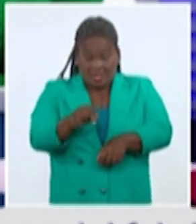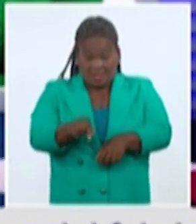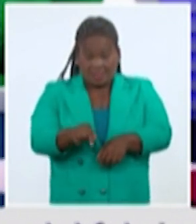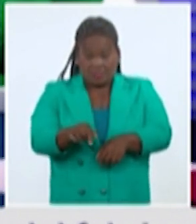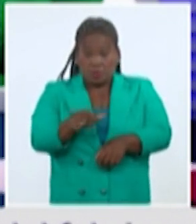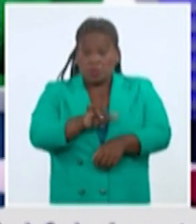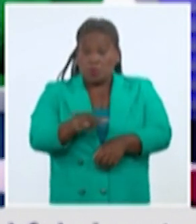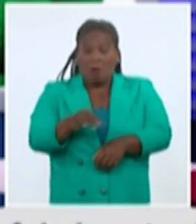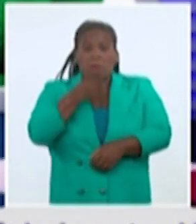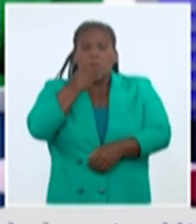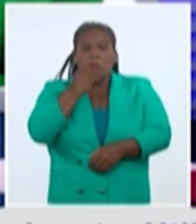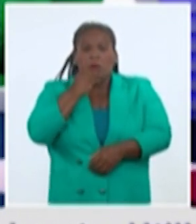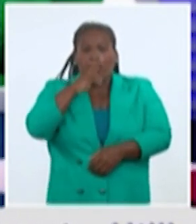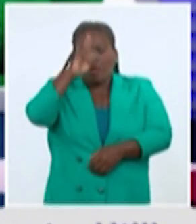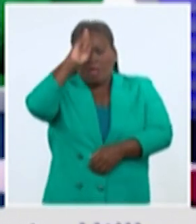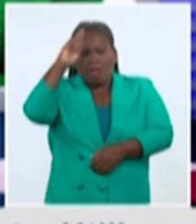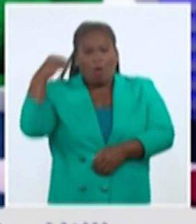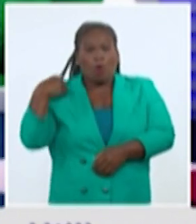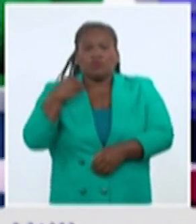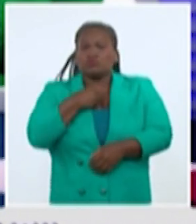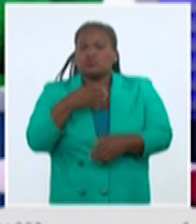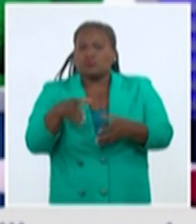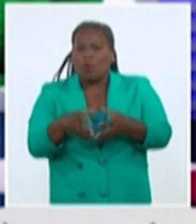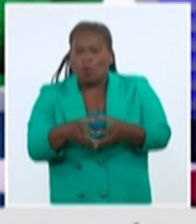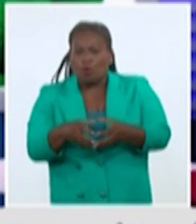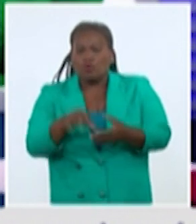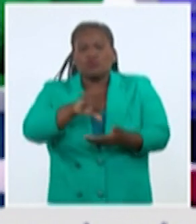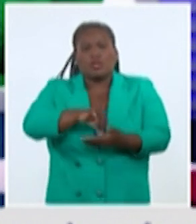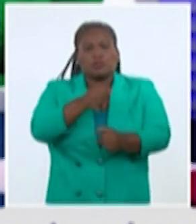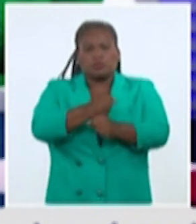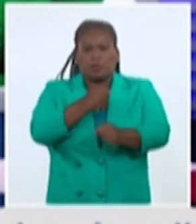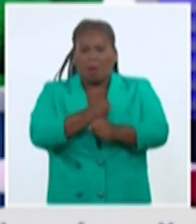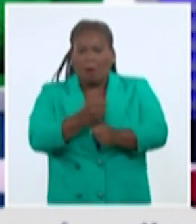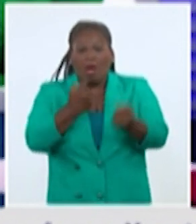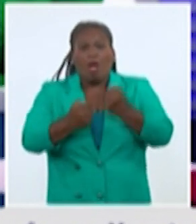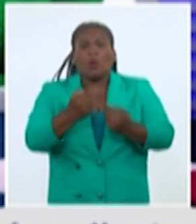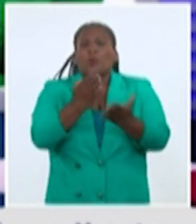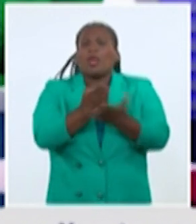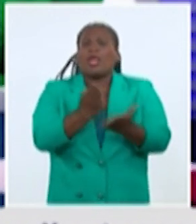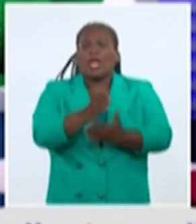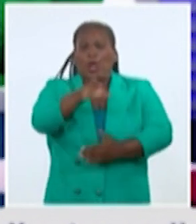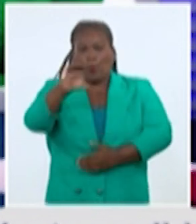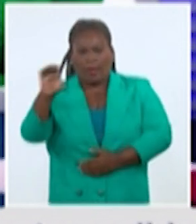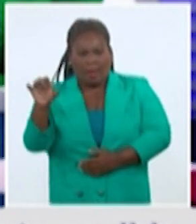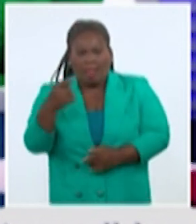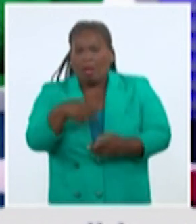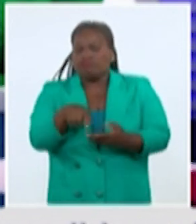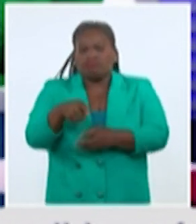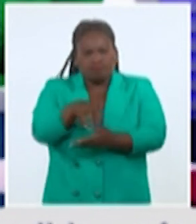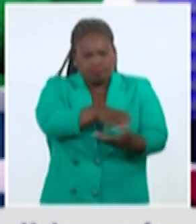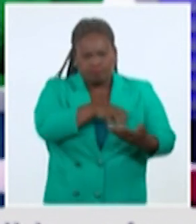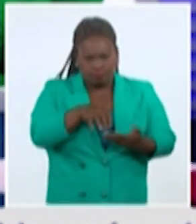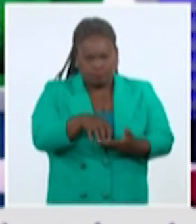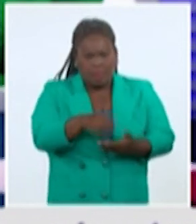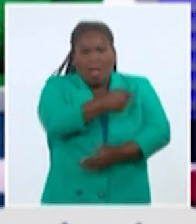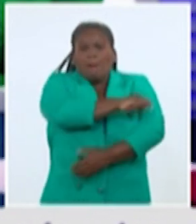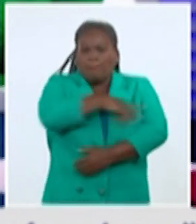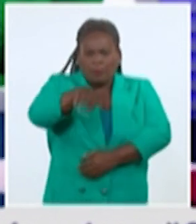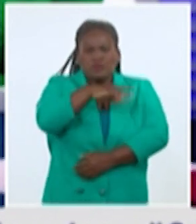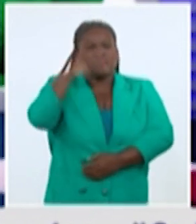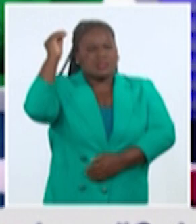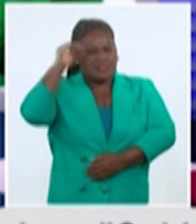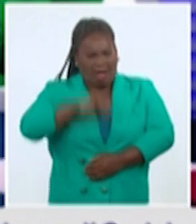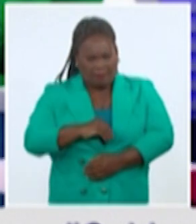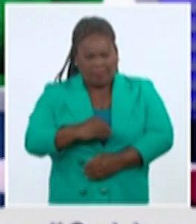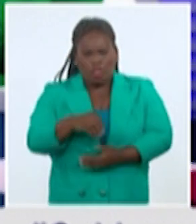en consultorios, están en centros de trabajo, en algunas instituciones, que bueno, la población conoce dónde se vacunó contra